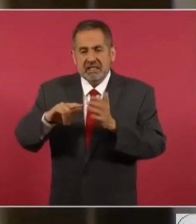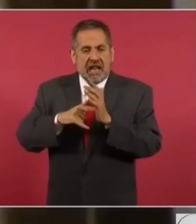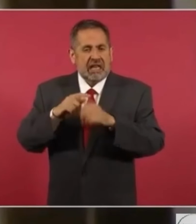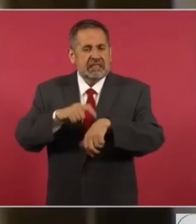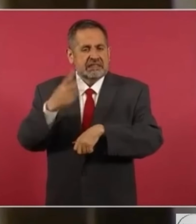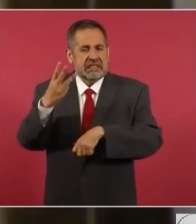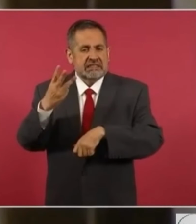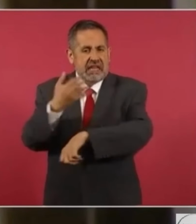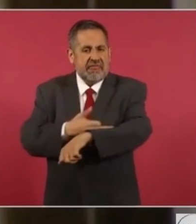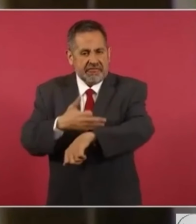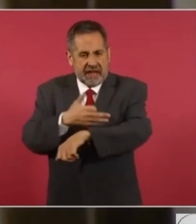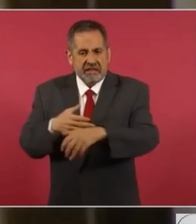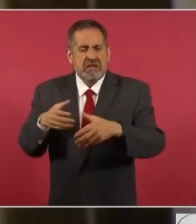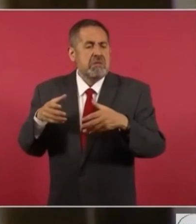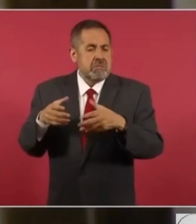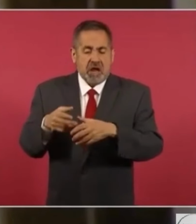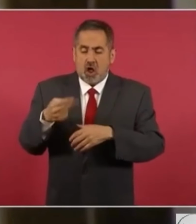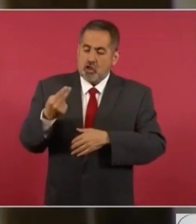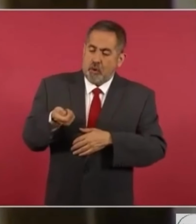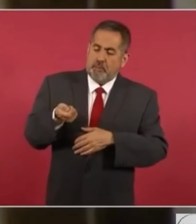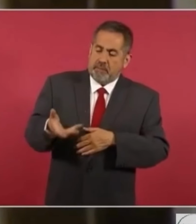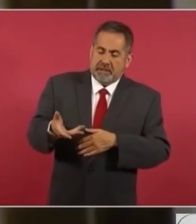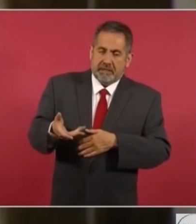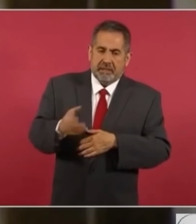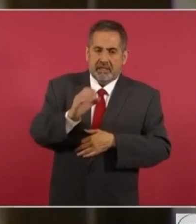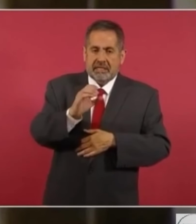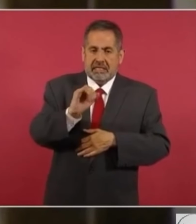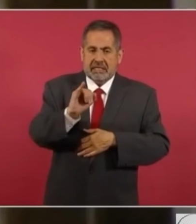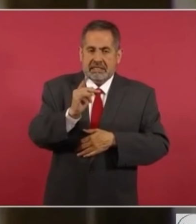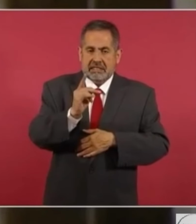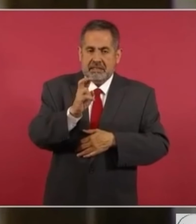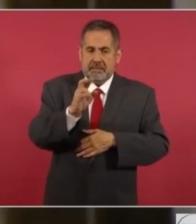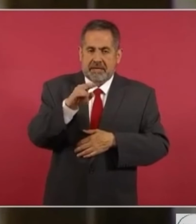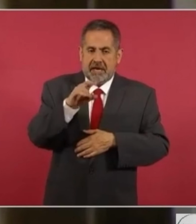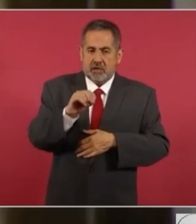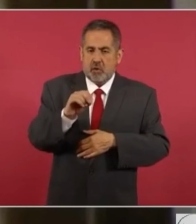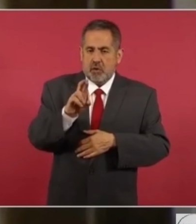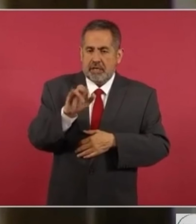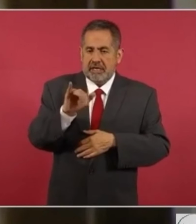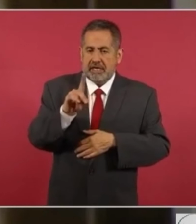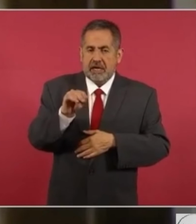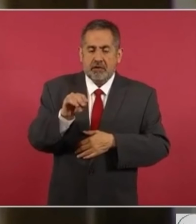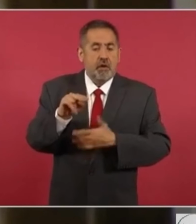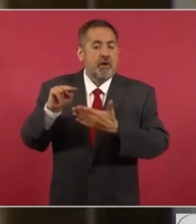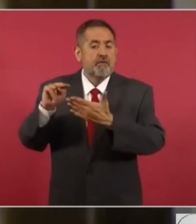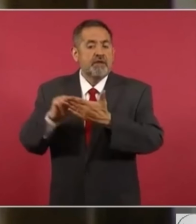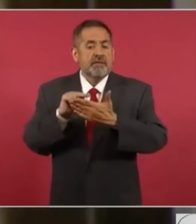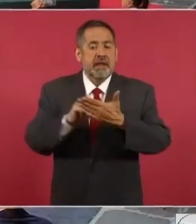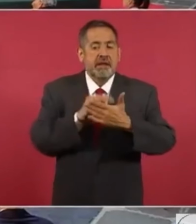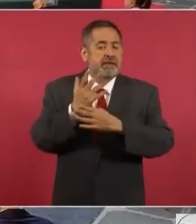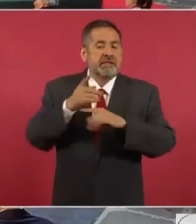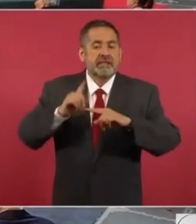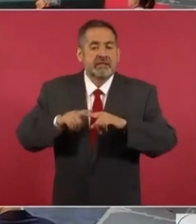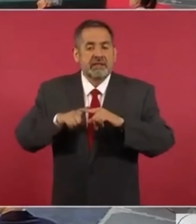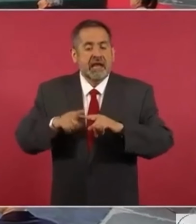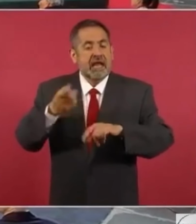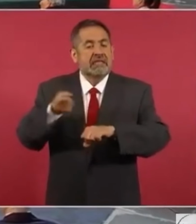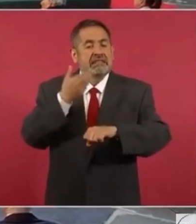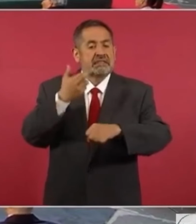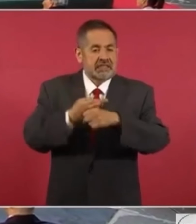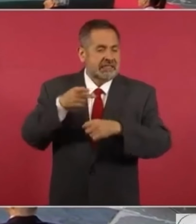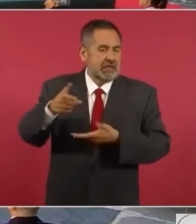de la tarde, el cual tiene por nombre Cipriano Ricardo. Firman este documento el